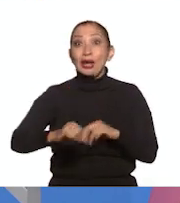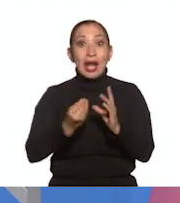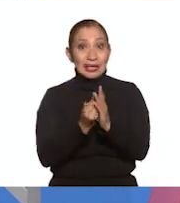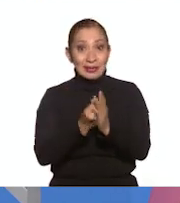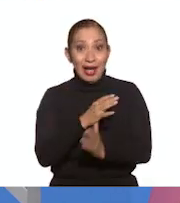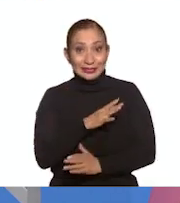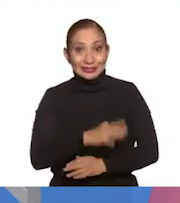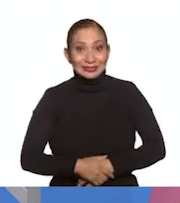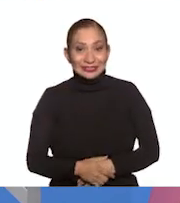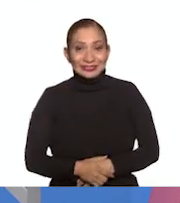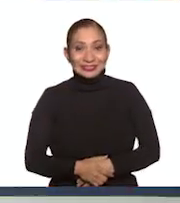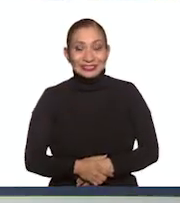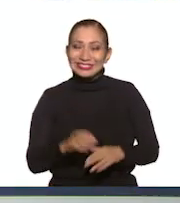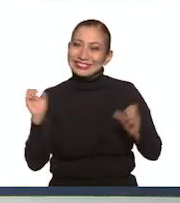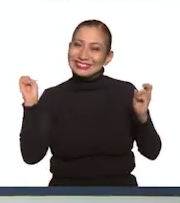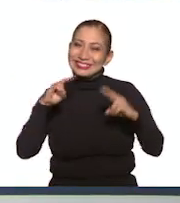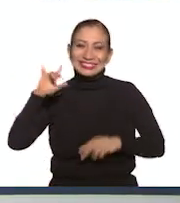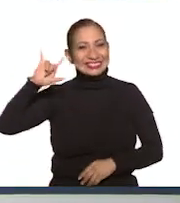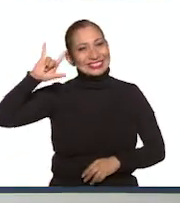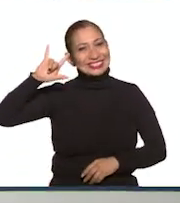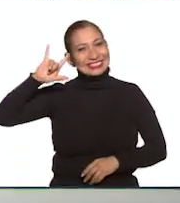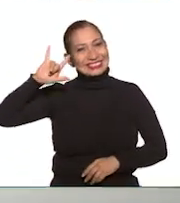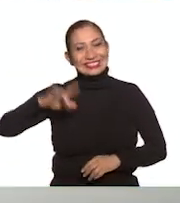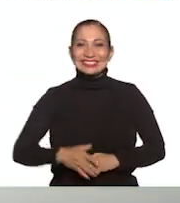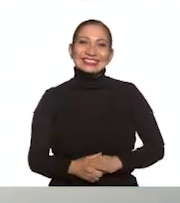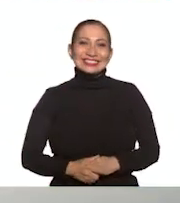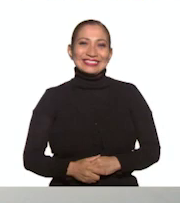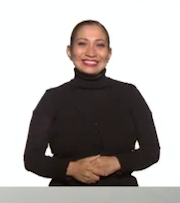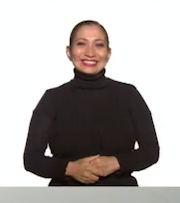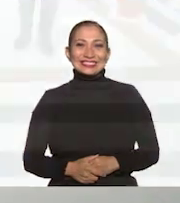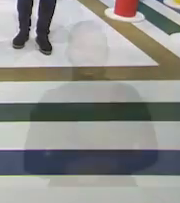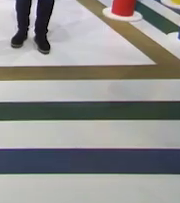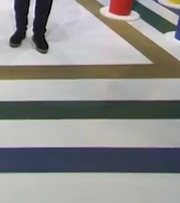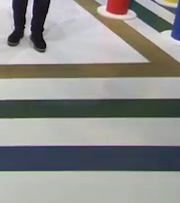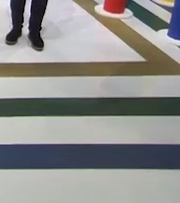de hoy nos dieron clase. Nos vemos hasta la próxima.